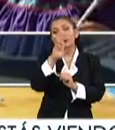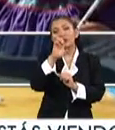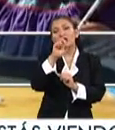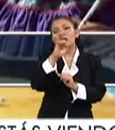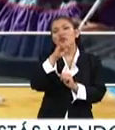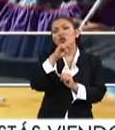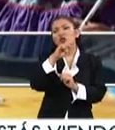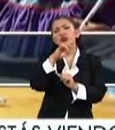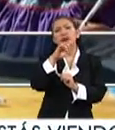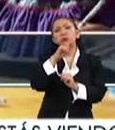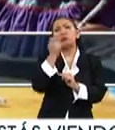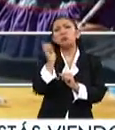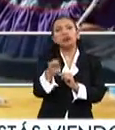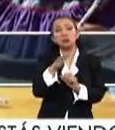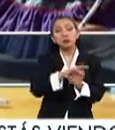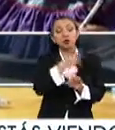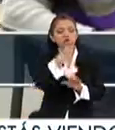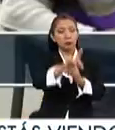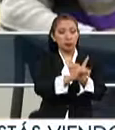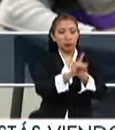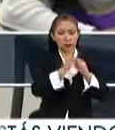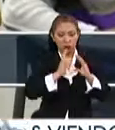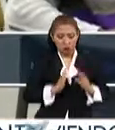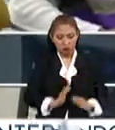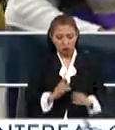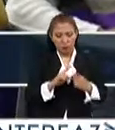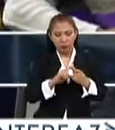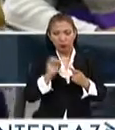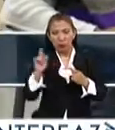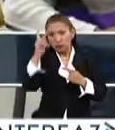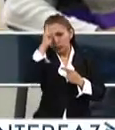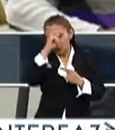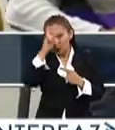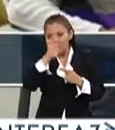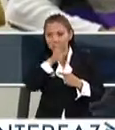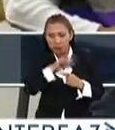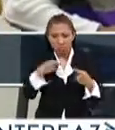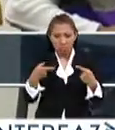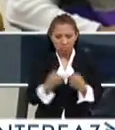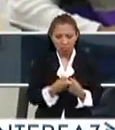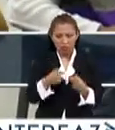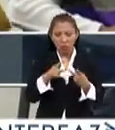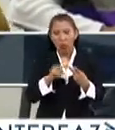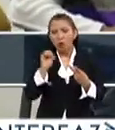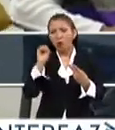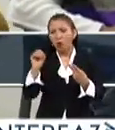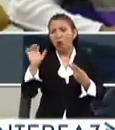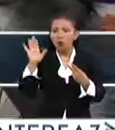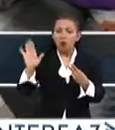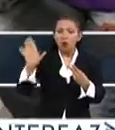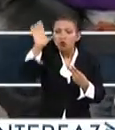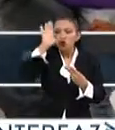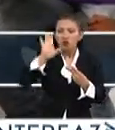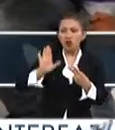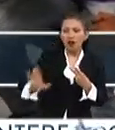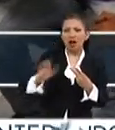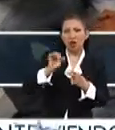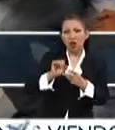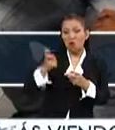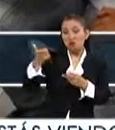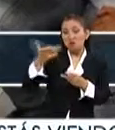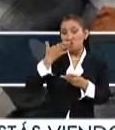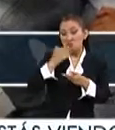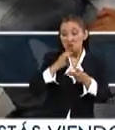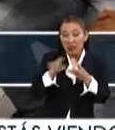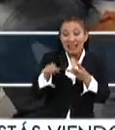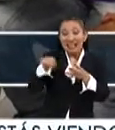¿Qué es esto? Que por cuestiones motrices, por cuestiones psicológicas o por distintas cuestiones culturales,